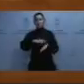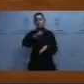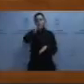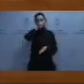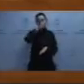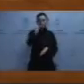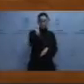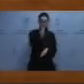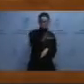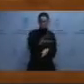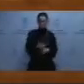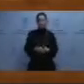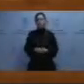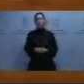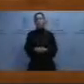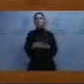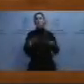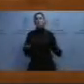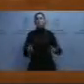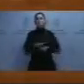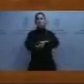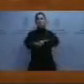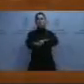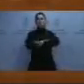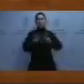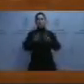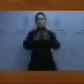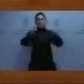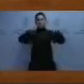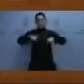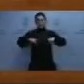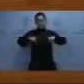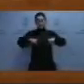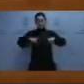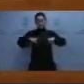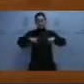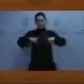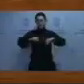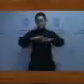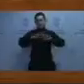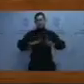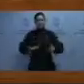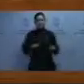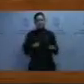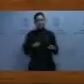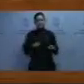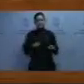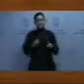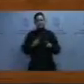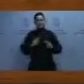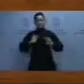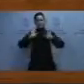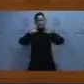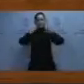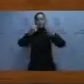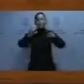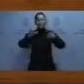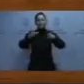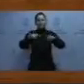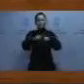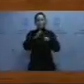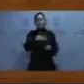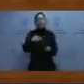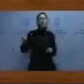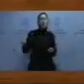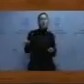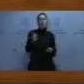Fernández. Un Gobierno que en este asunto concreto que hoy nos ocupa está en clara rebeldía, que se resiste a cumplir el mandato